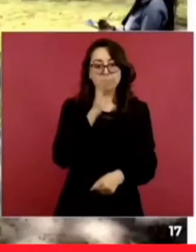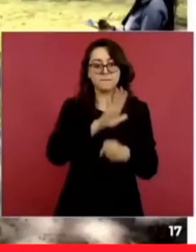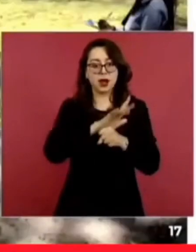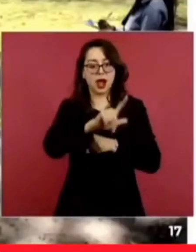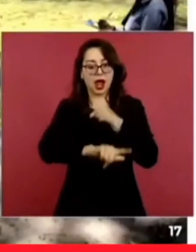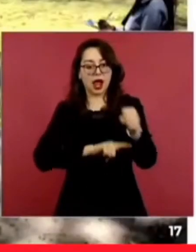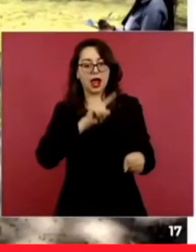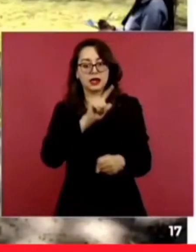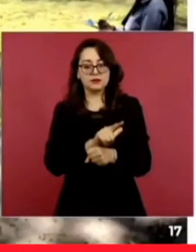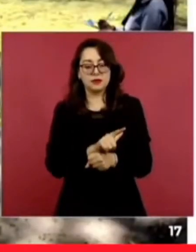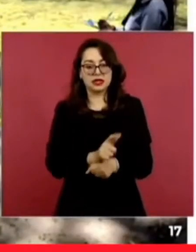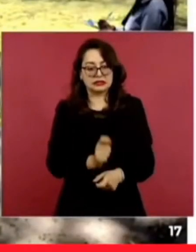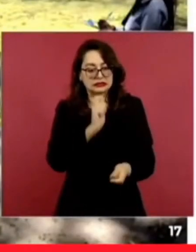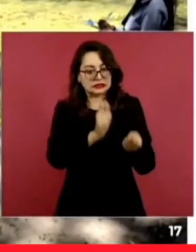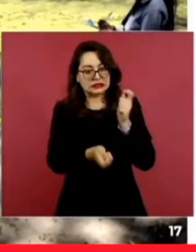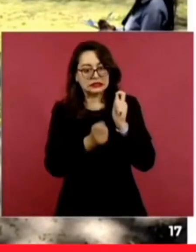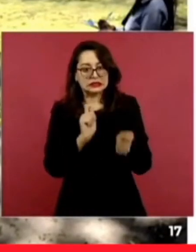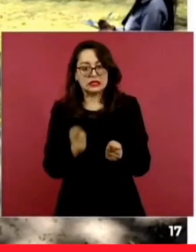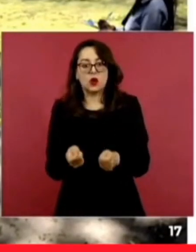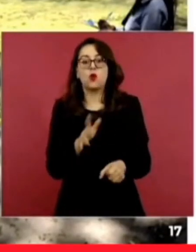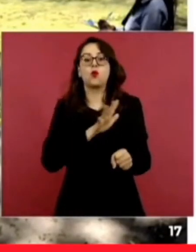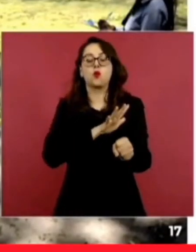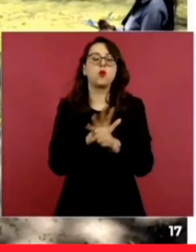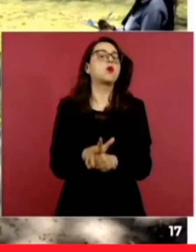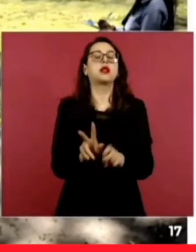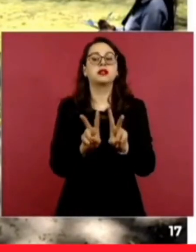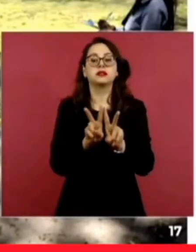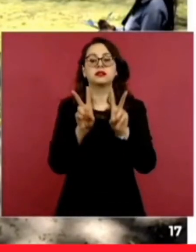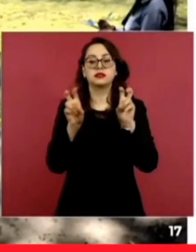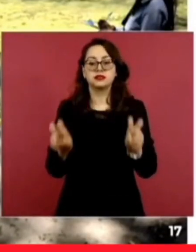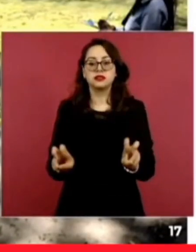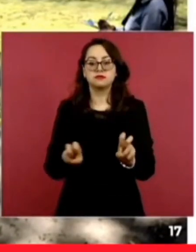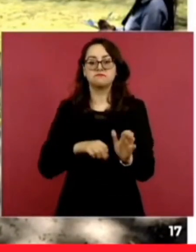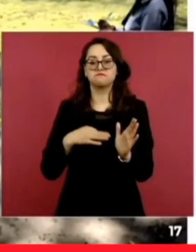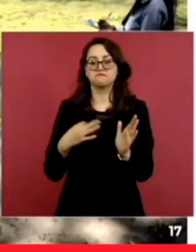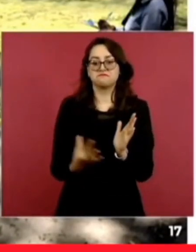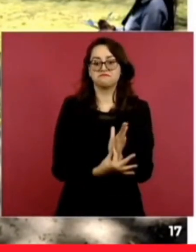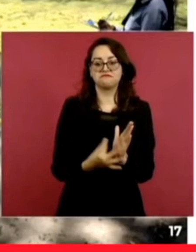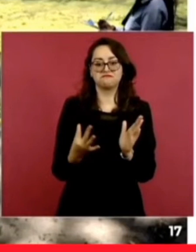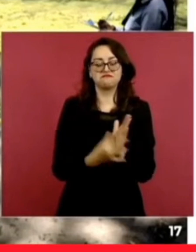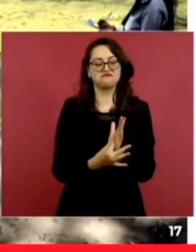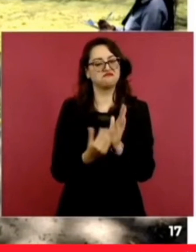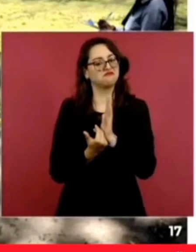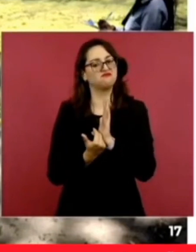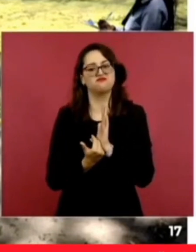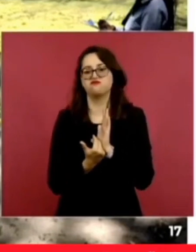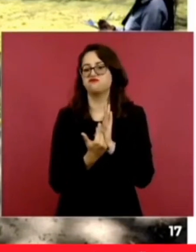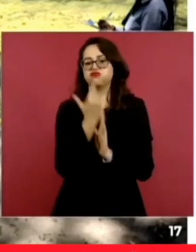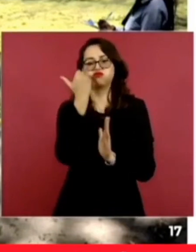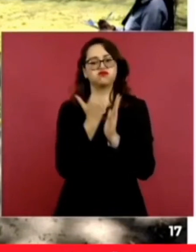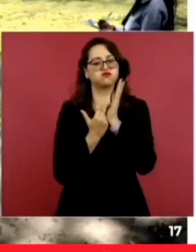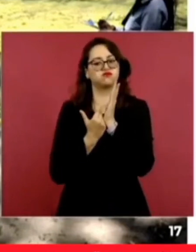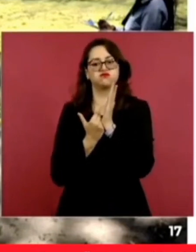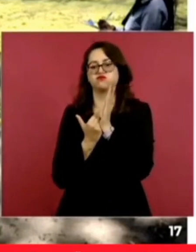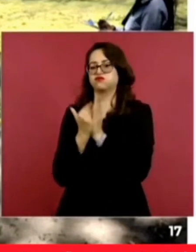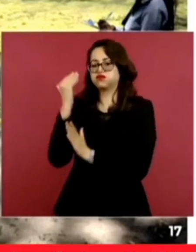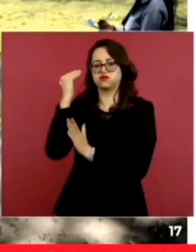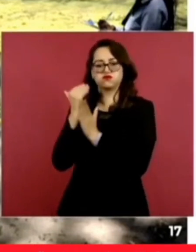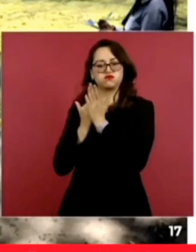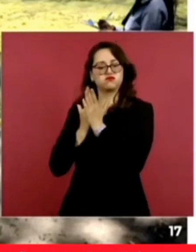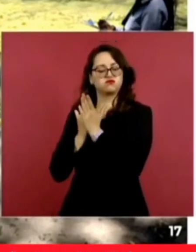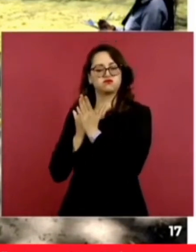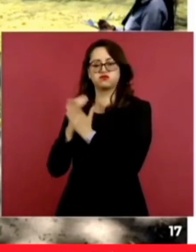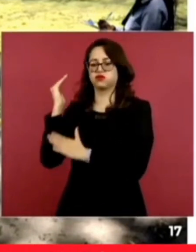del INEC, y nos dice, los metales rebasan los valores permitidos por las normas nacionales